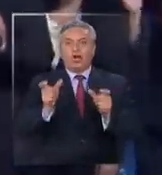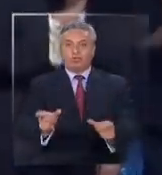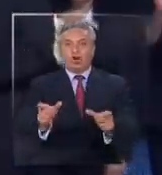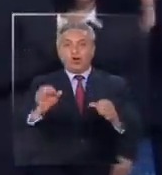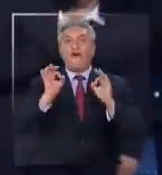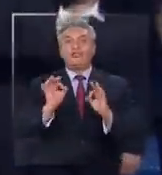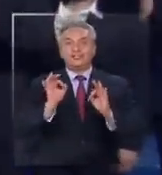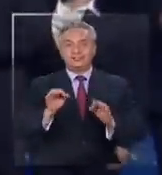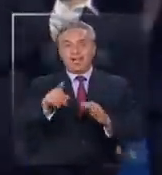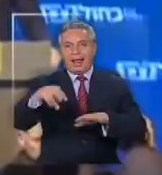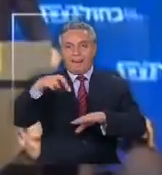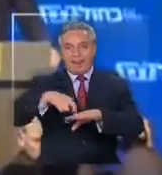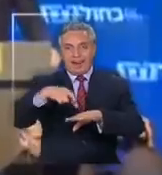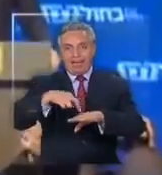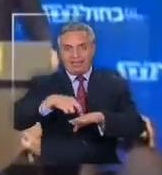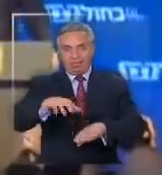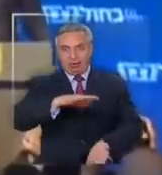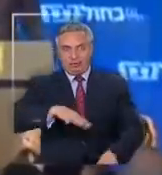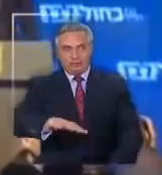Parlamento.